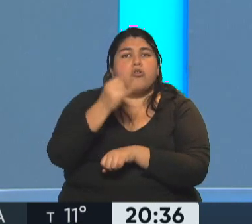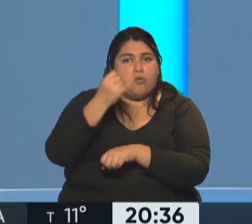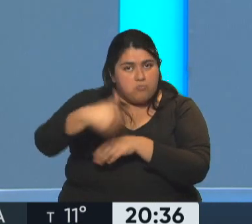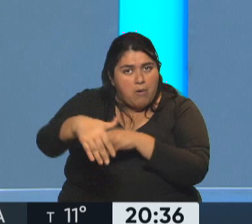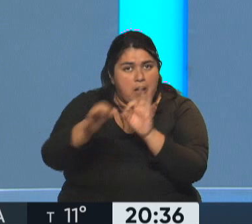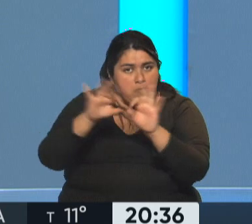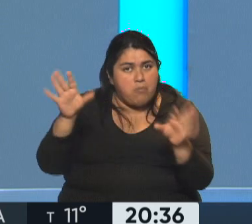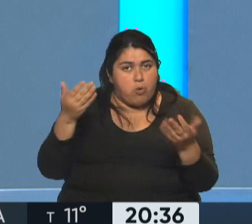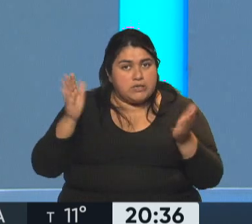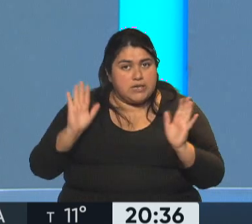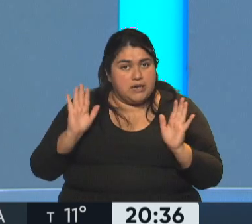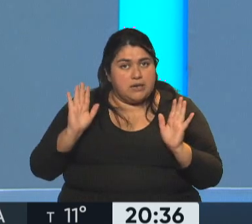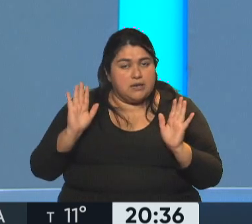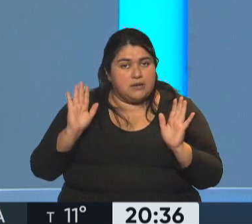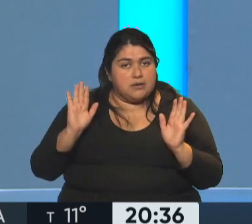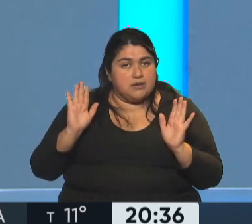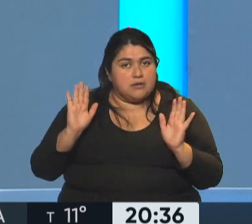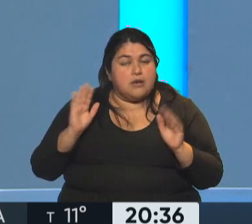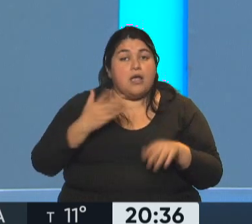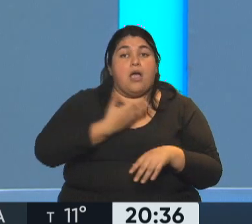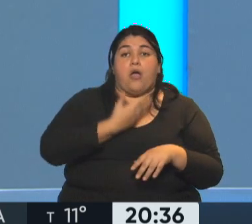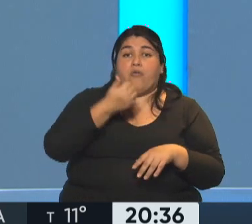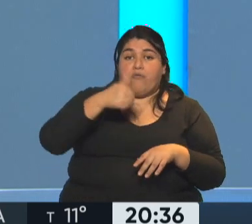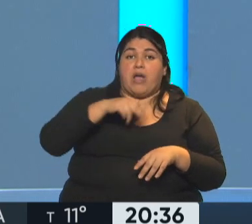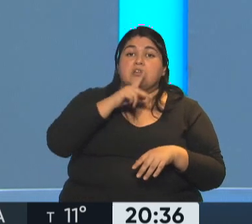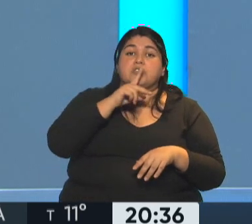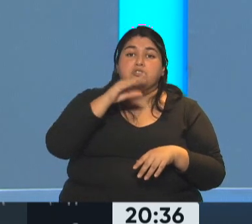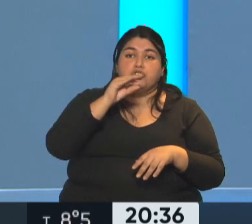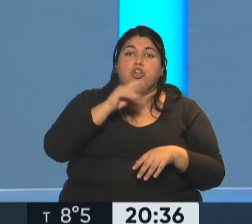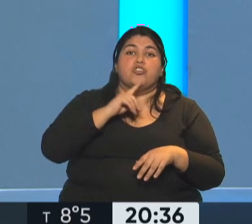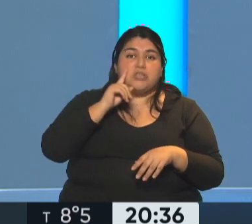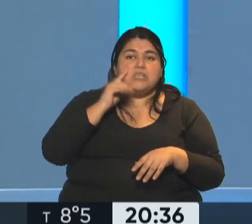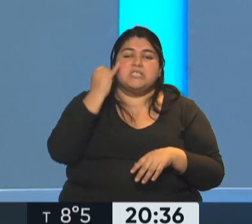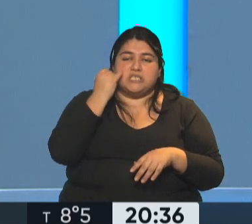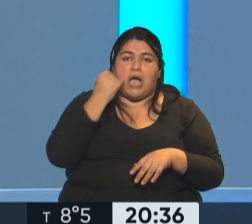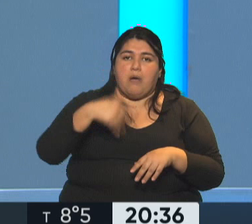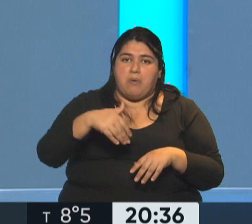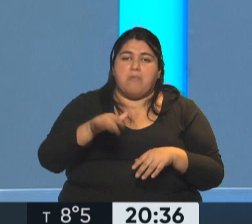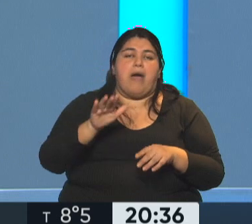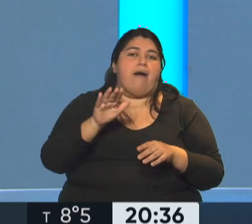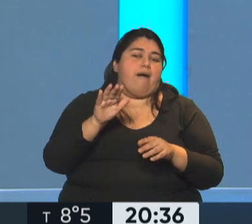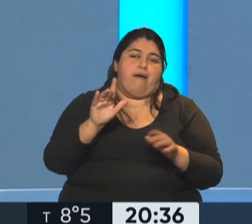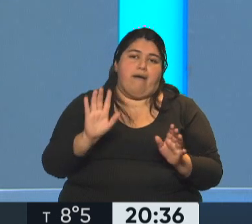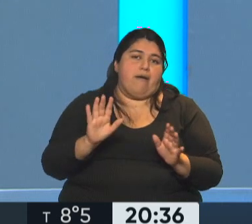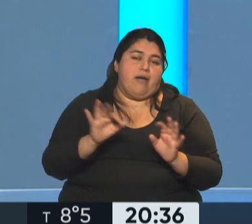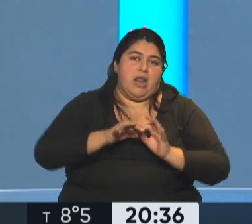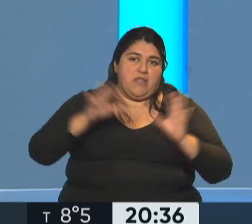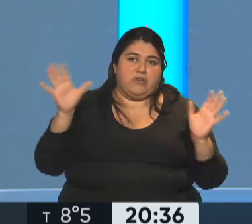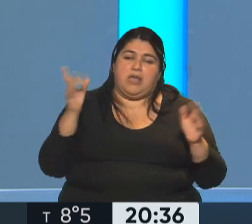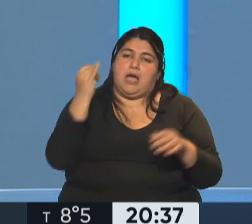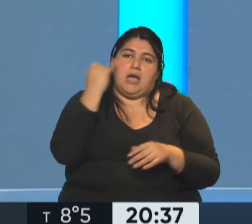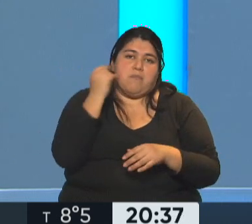en los próximos días? Fanchotti ya lo intentó en estos últimos tiempos y ya fue rechazado su pedido de libertad